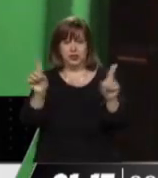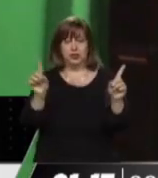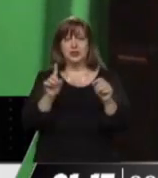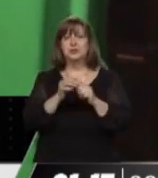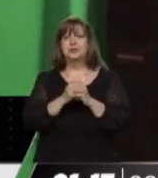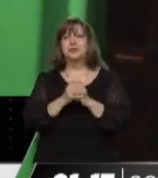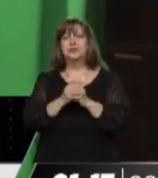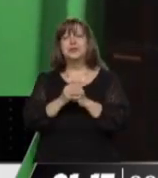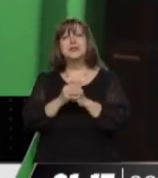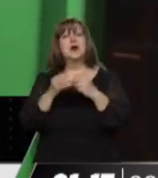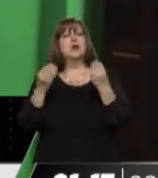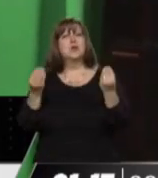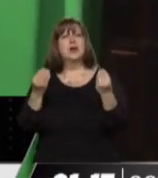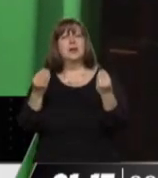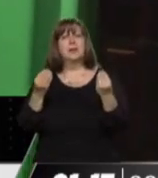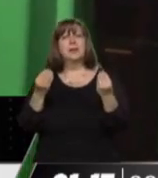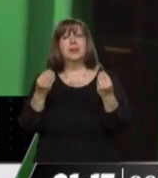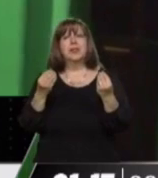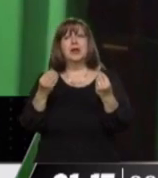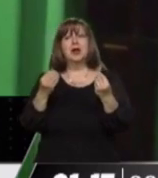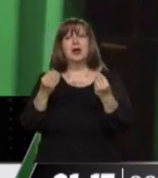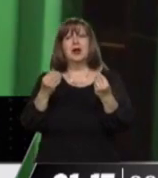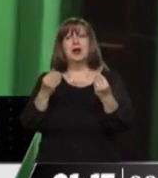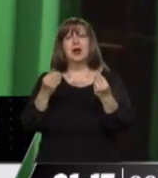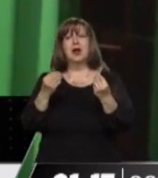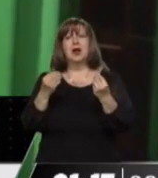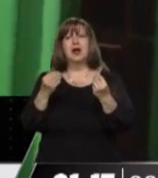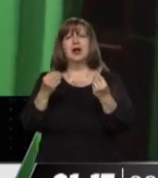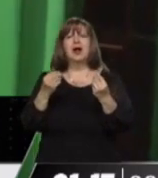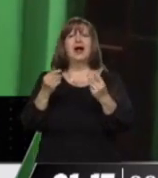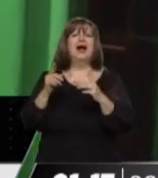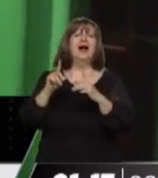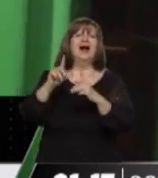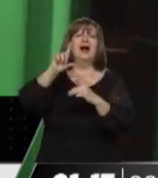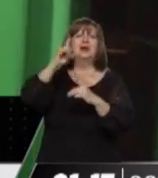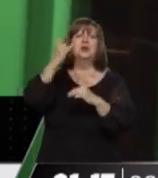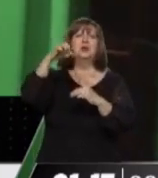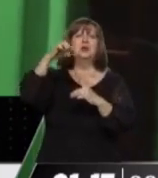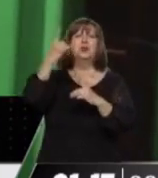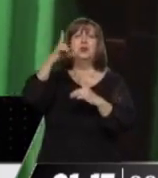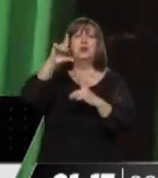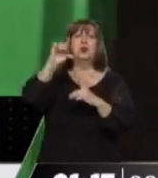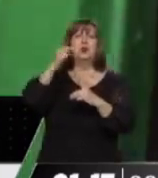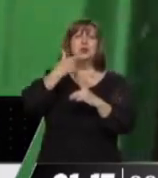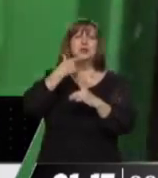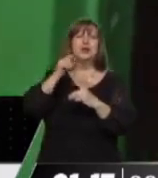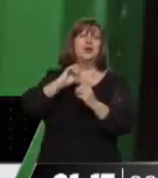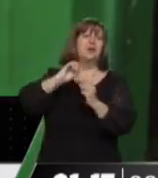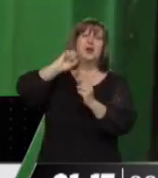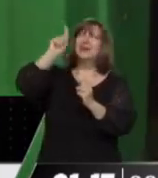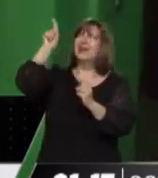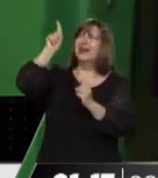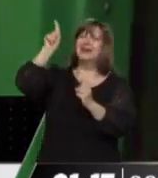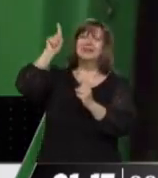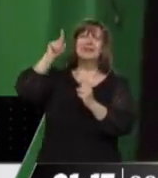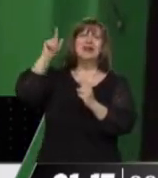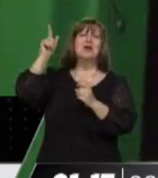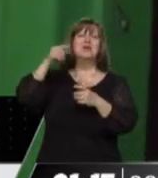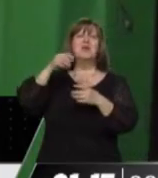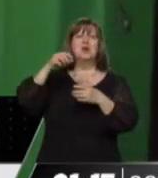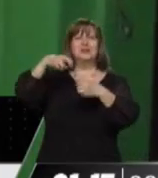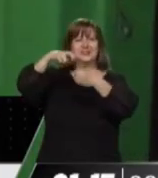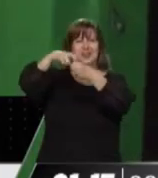está complicando el tema de los lúpulos. Porque, porque es importado. Todo. Este lugar se caracteriza por su cerveza con